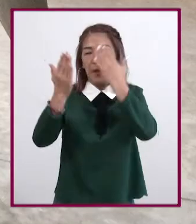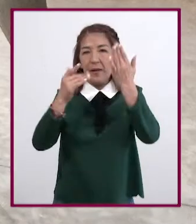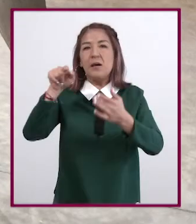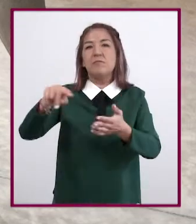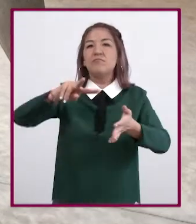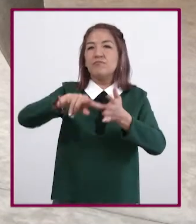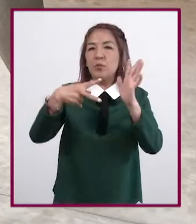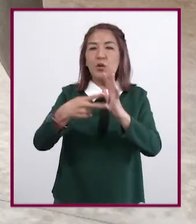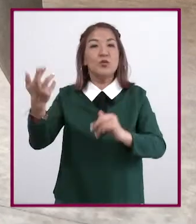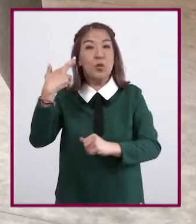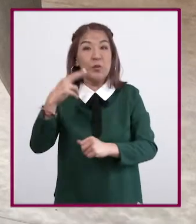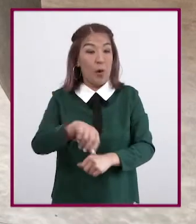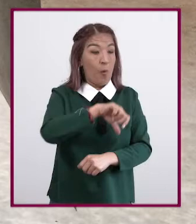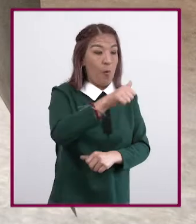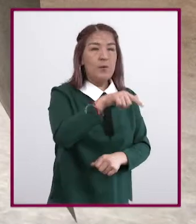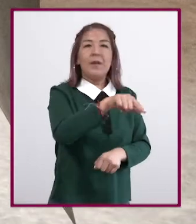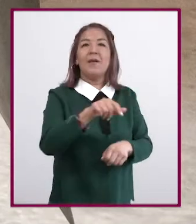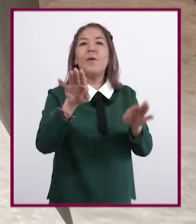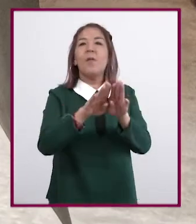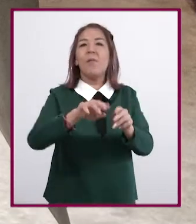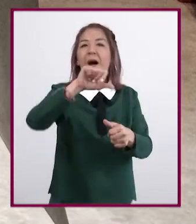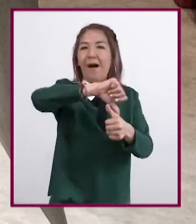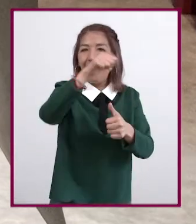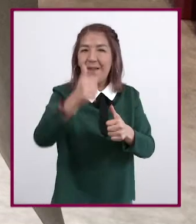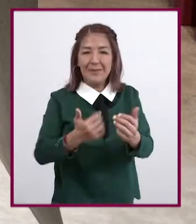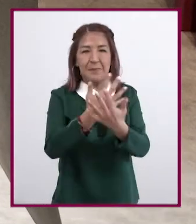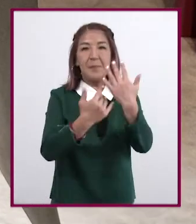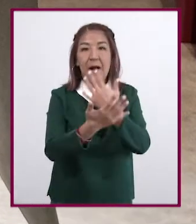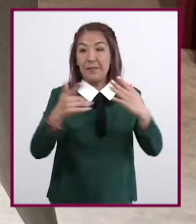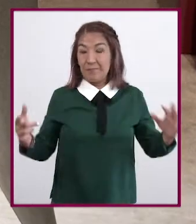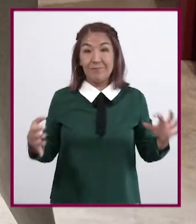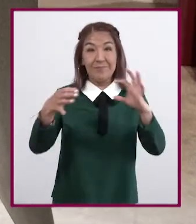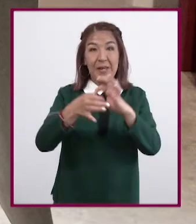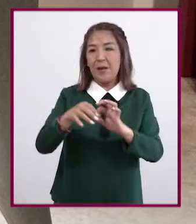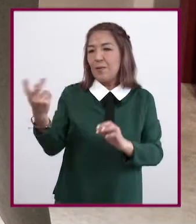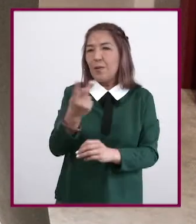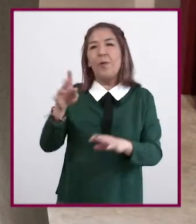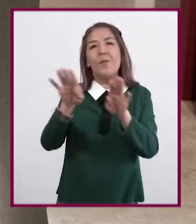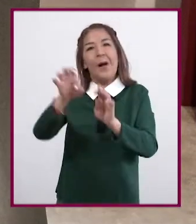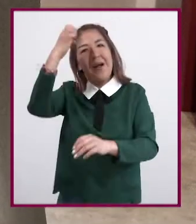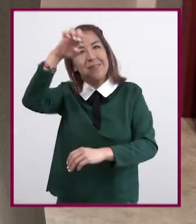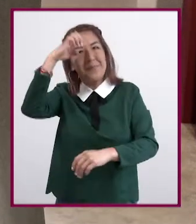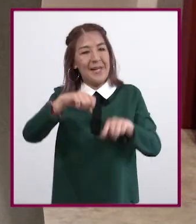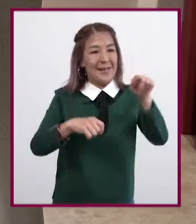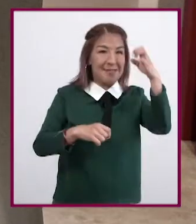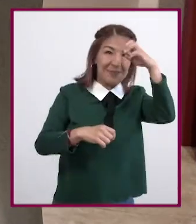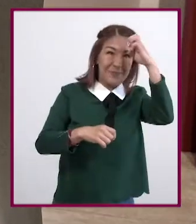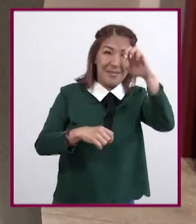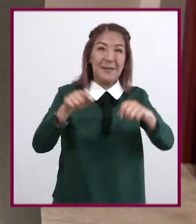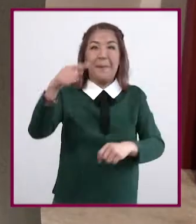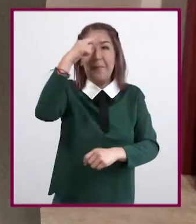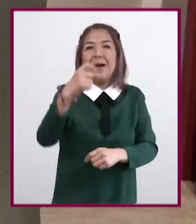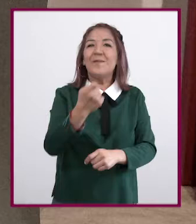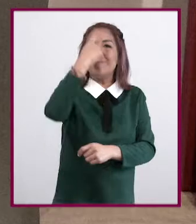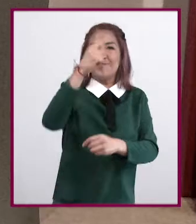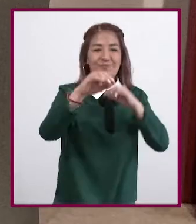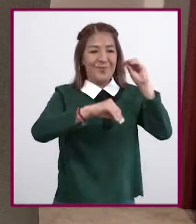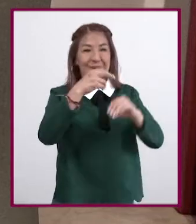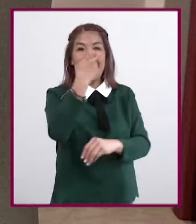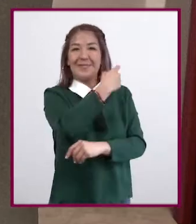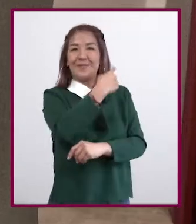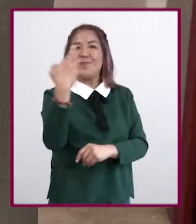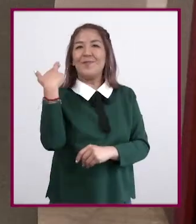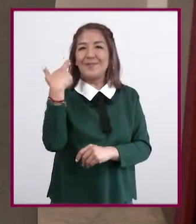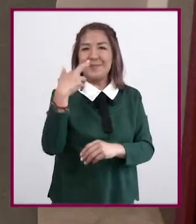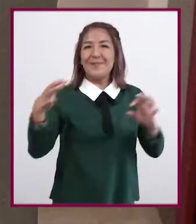sonido y otro era artista. Y entonces lo que conjuntaron fueron sus dos conocimientos para crear esta escultura